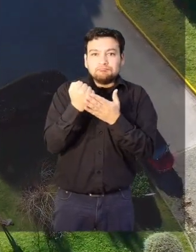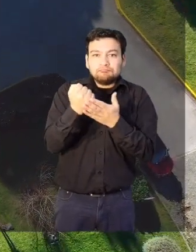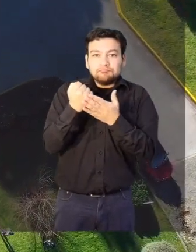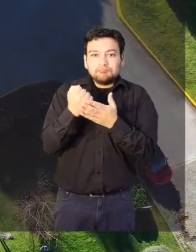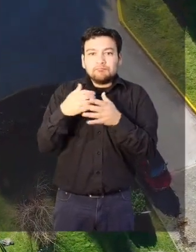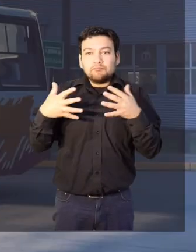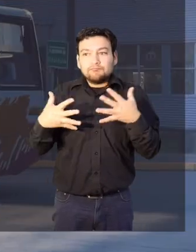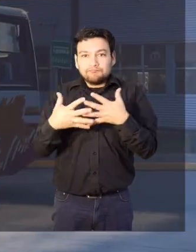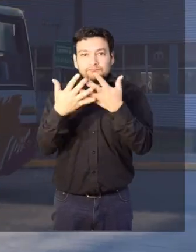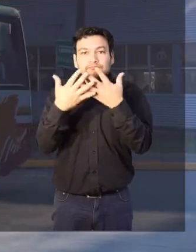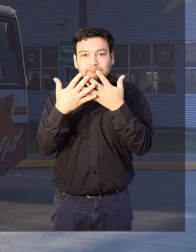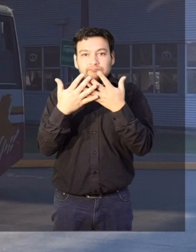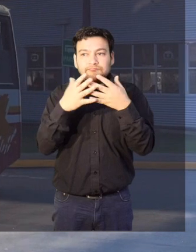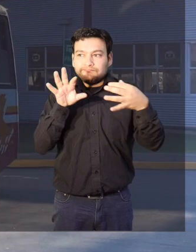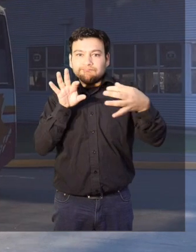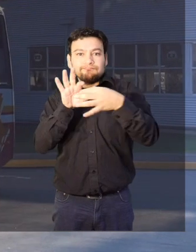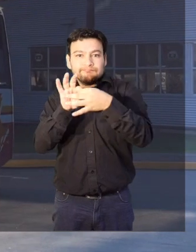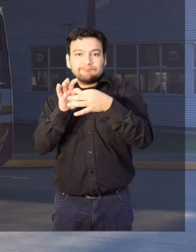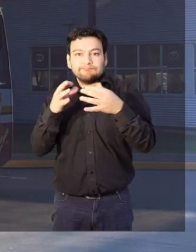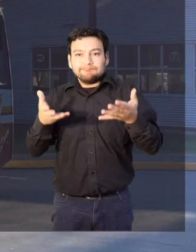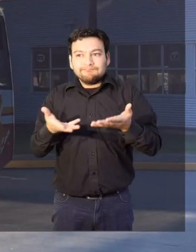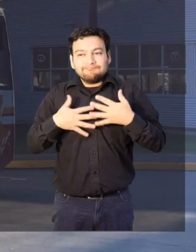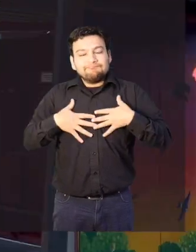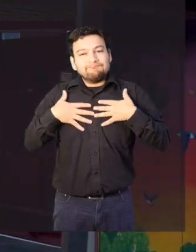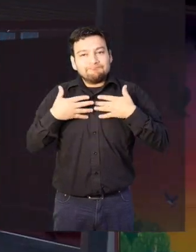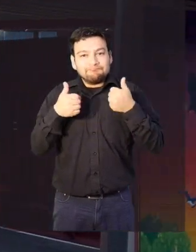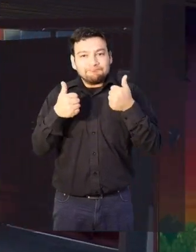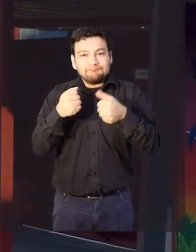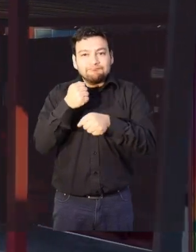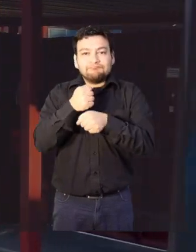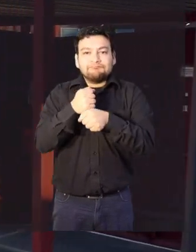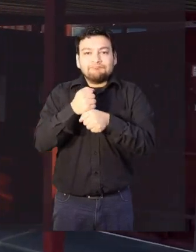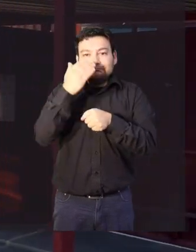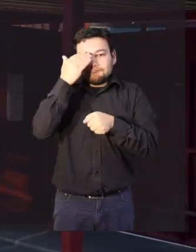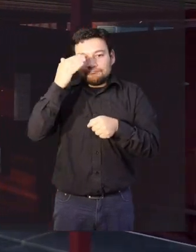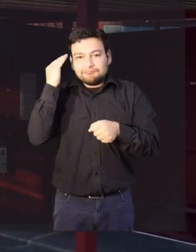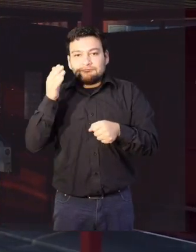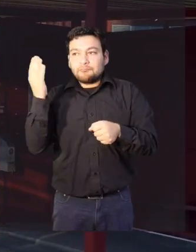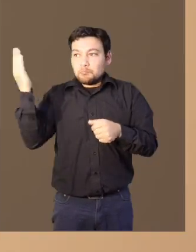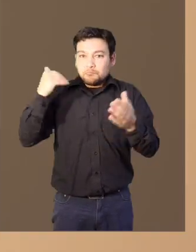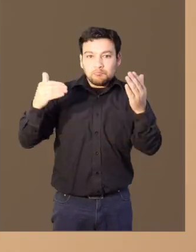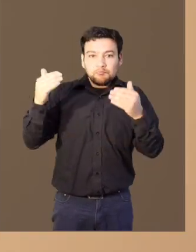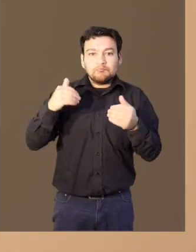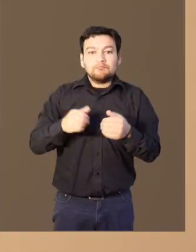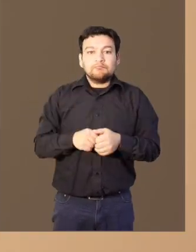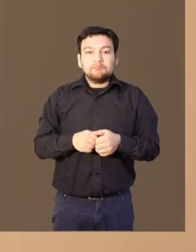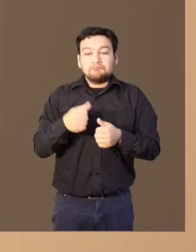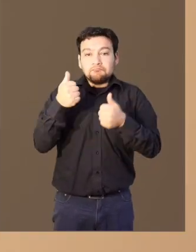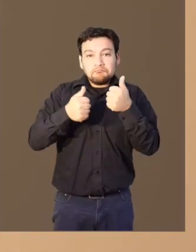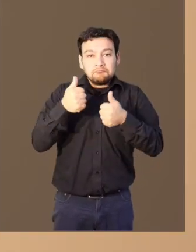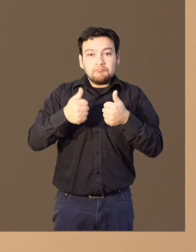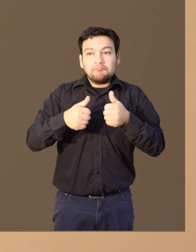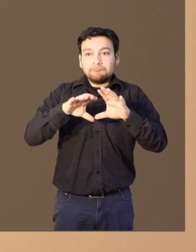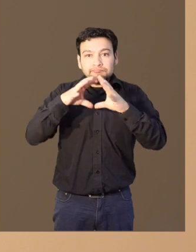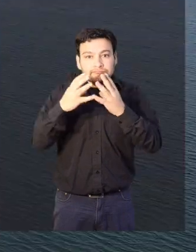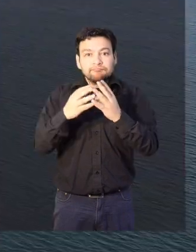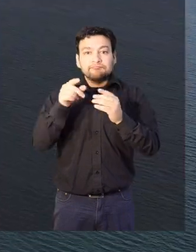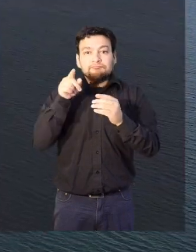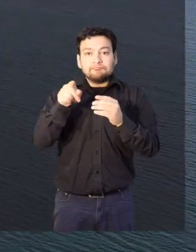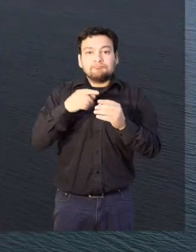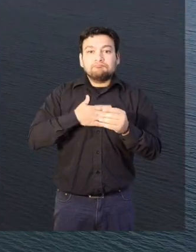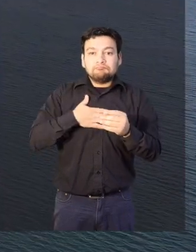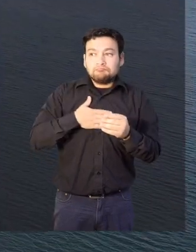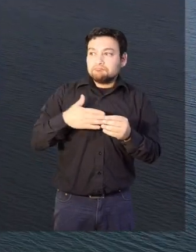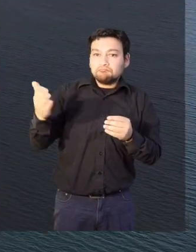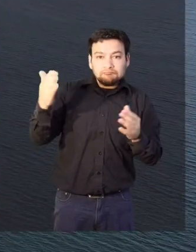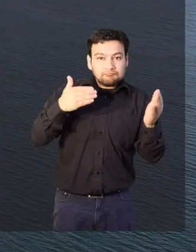prestigio me permitió generar redes que hoy en día potencian y facilitan mis labores como profesional te invito a la experiencia de formar parte de